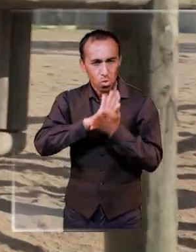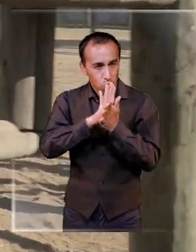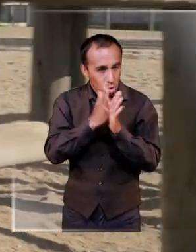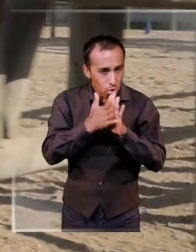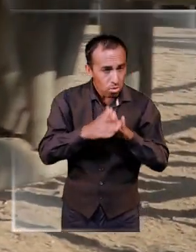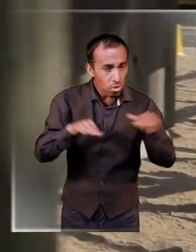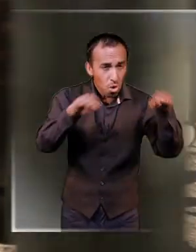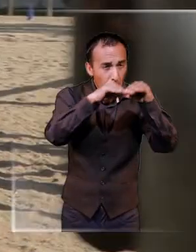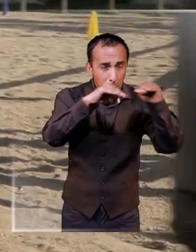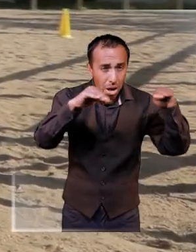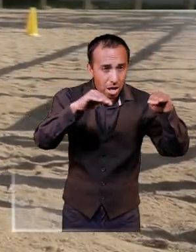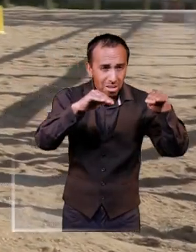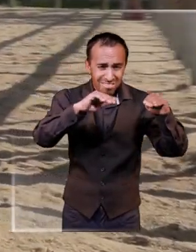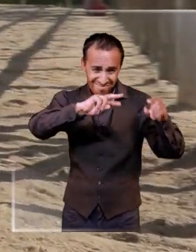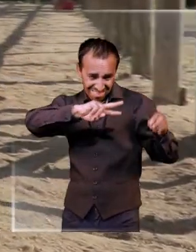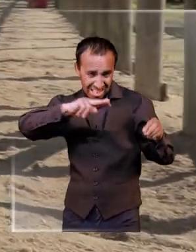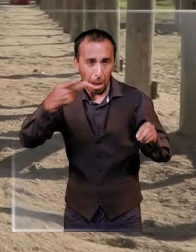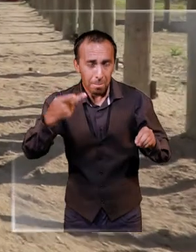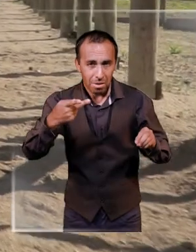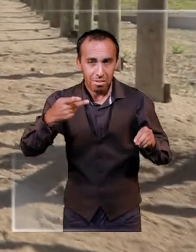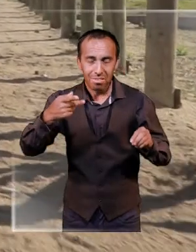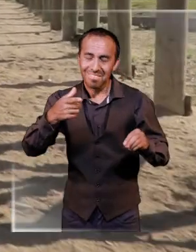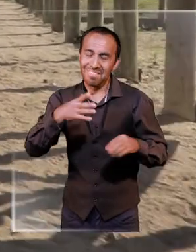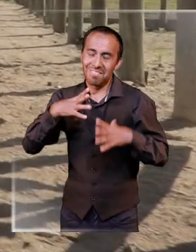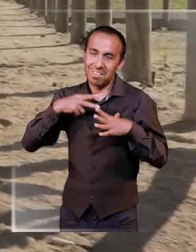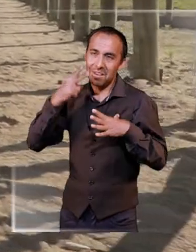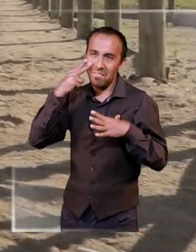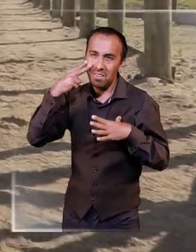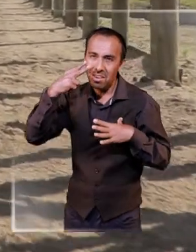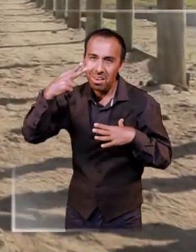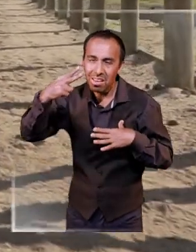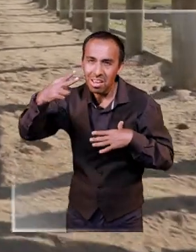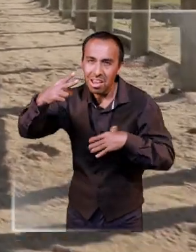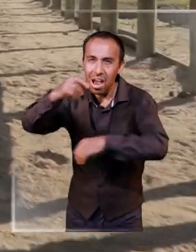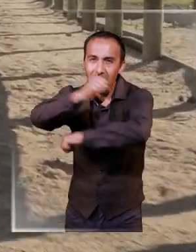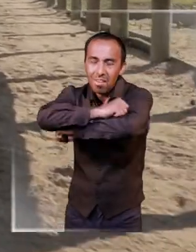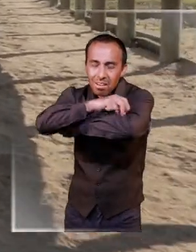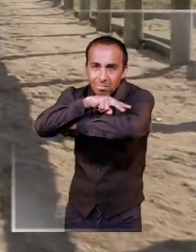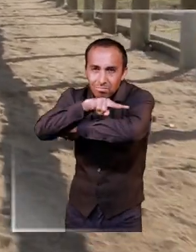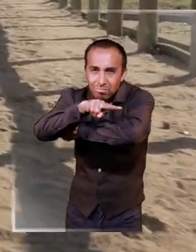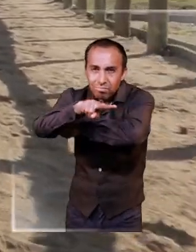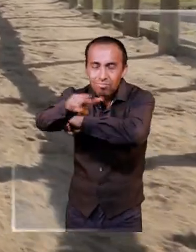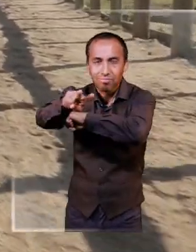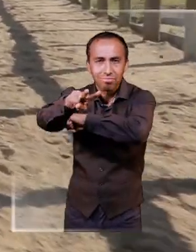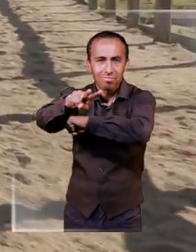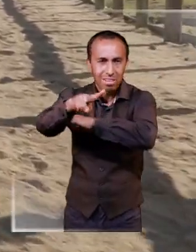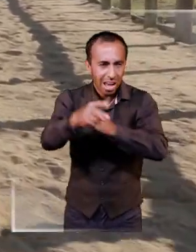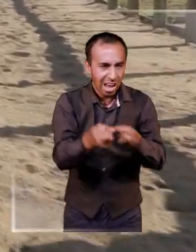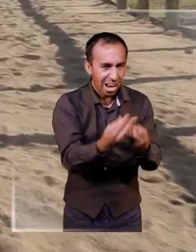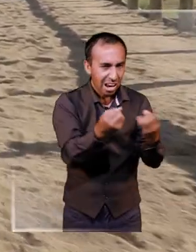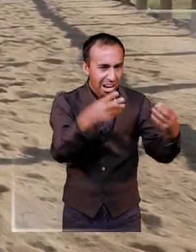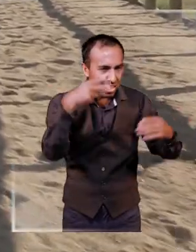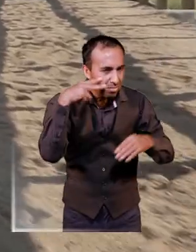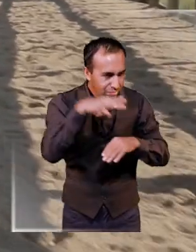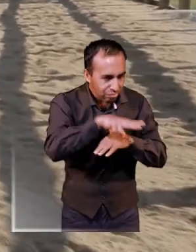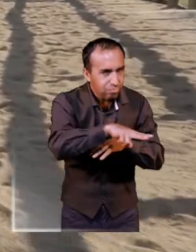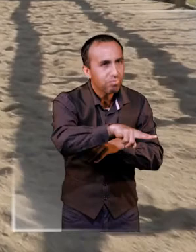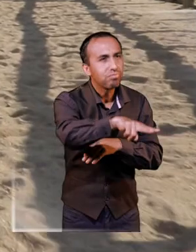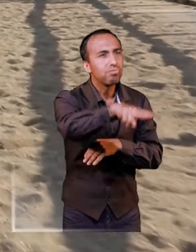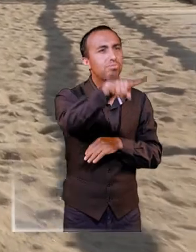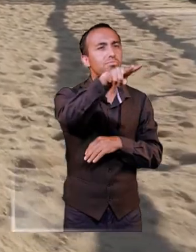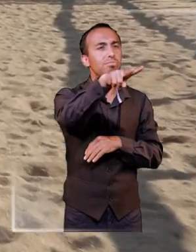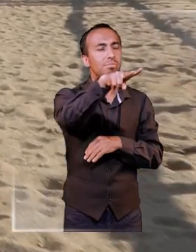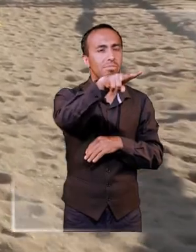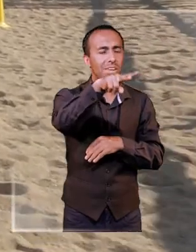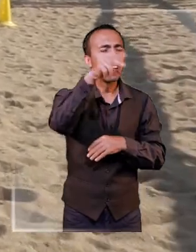todos los perímetros. Es como salir y de verdad mirar más allá de tu ventana. Es de verdad mirar más allá de tu jardín. Es de verdad